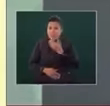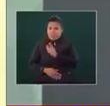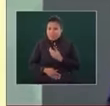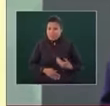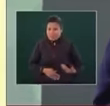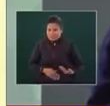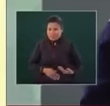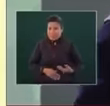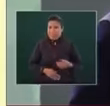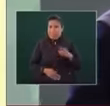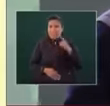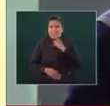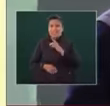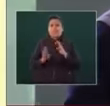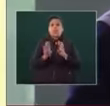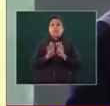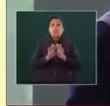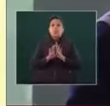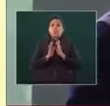les regularice,